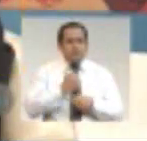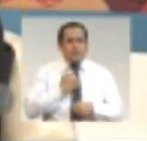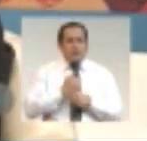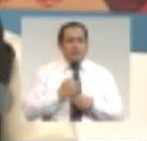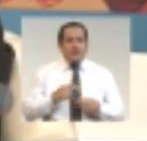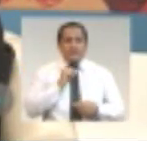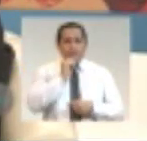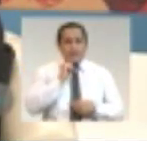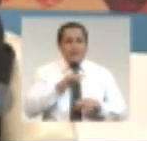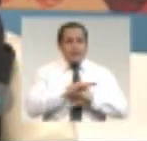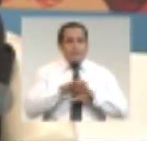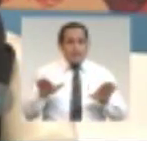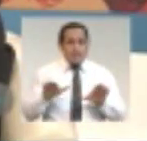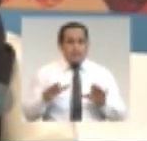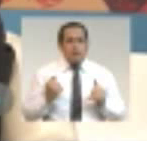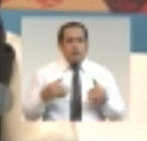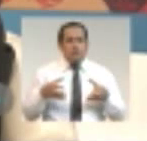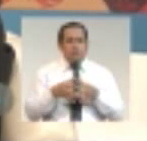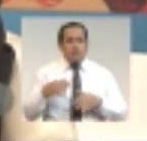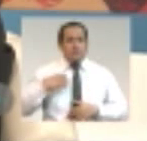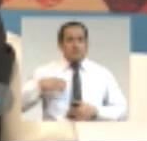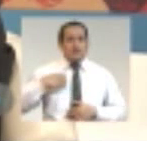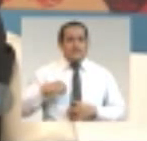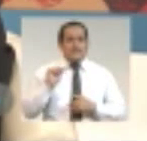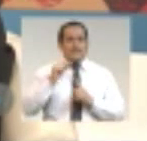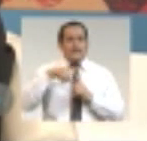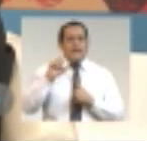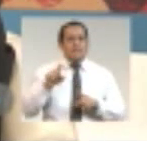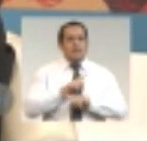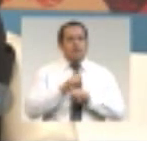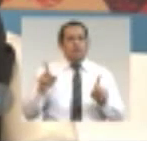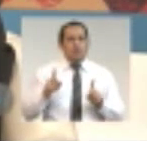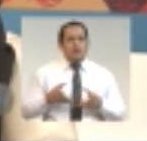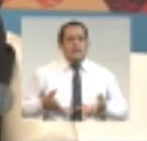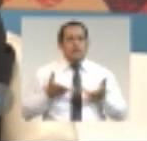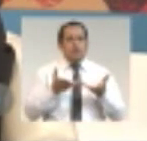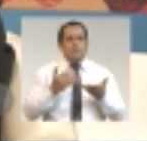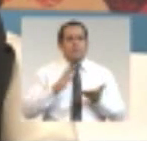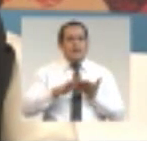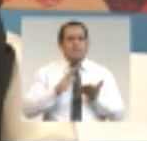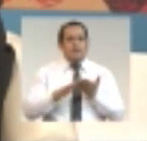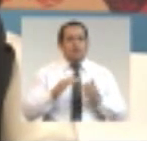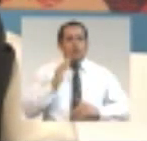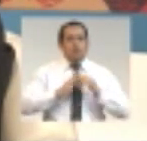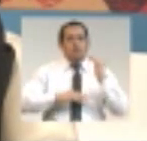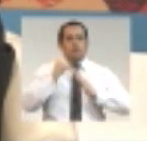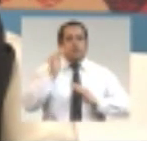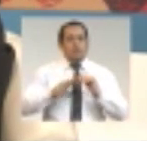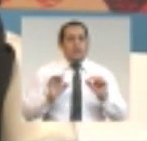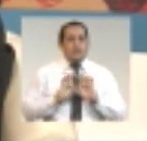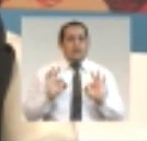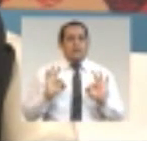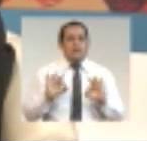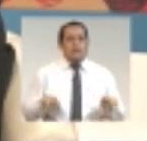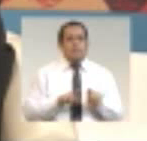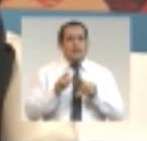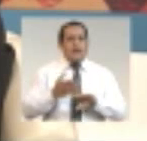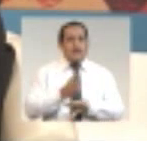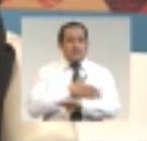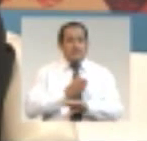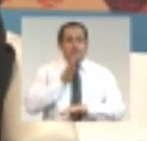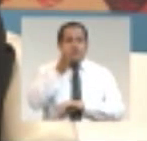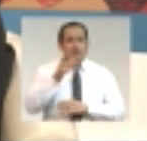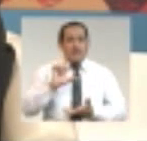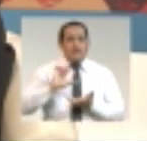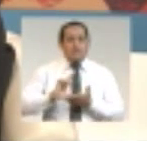Esta es una obra inacabada. ¿Ya? La Municipalidad Distrital de Ate no le entregó la licencia de construcción. Se fueron